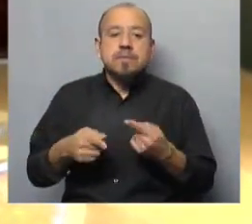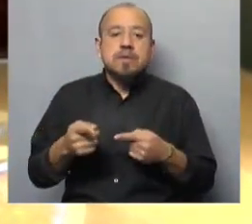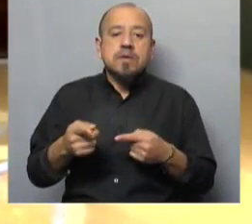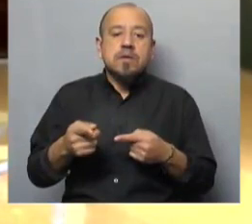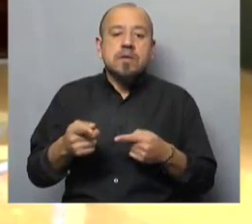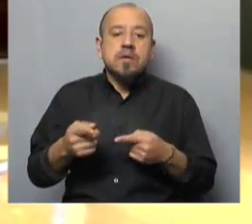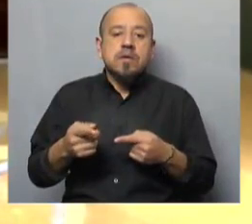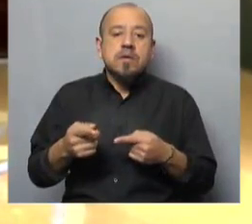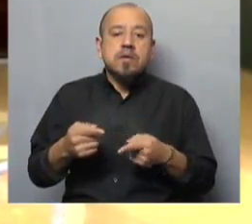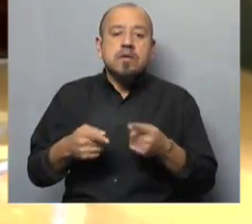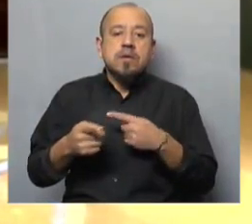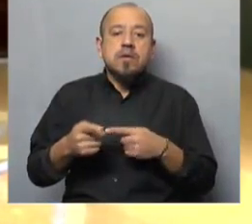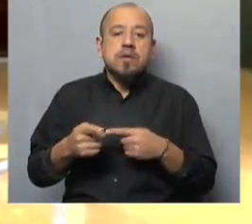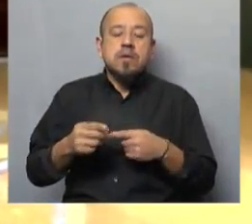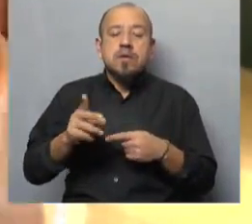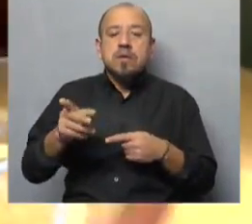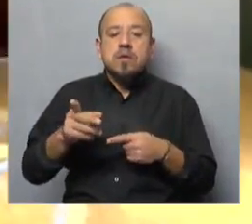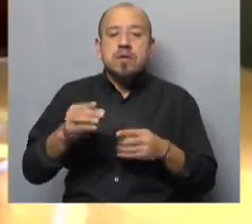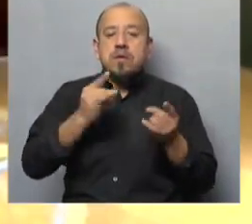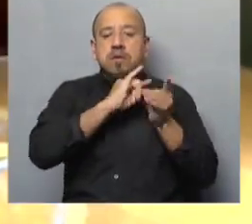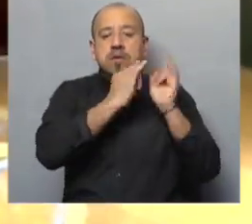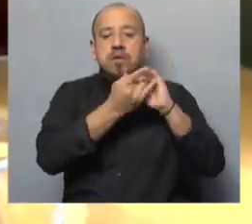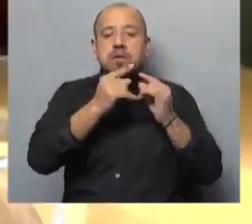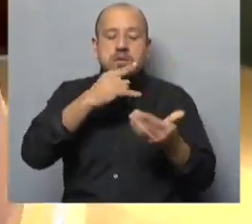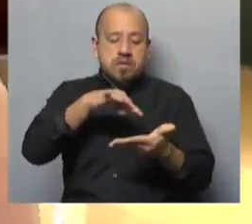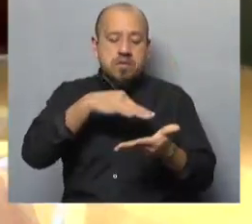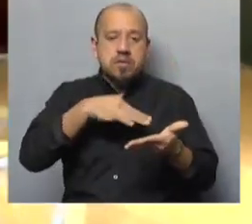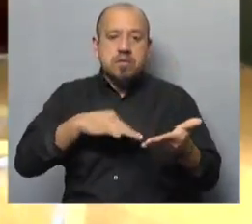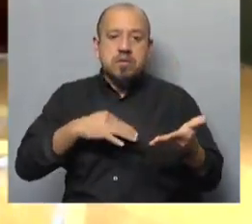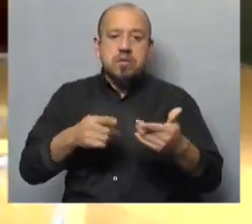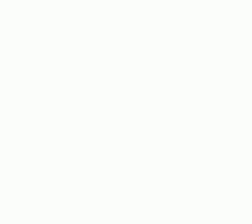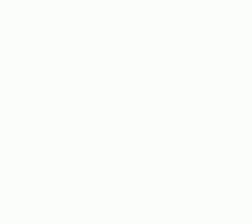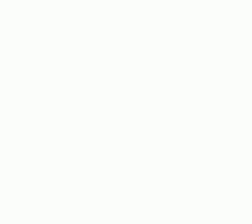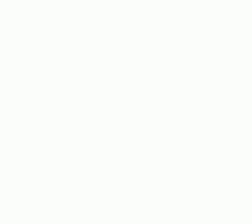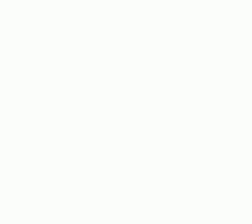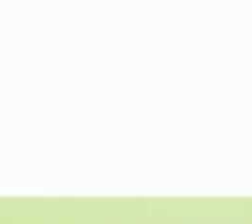que vaya a la página del parlamento que lea lo que lo